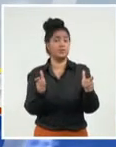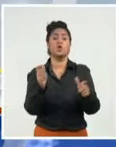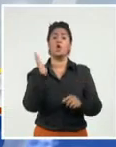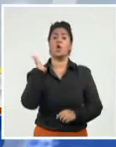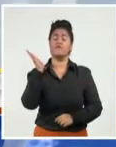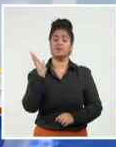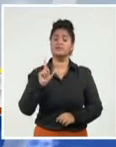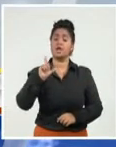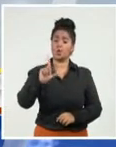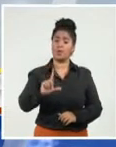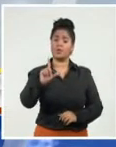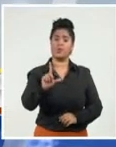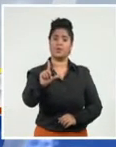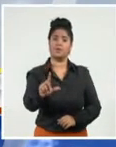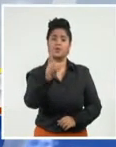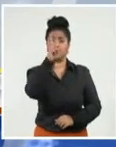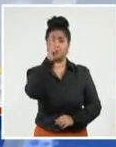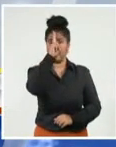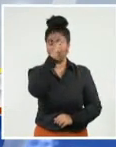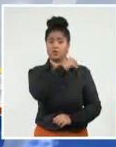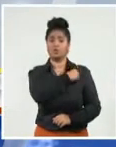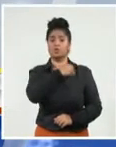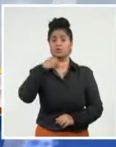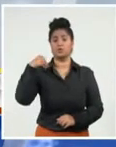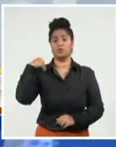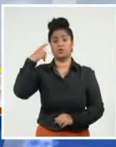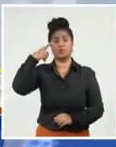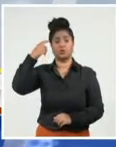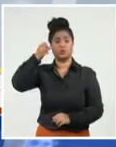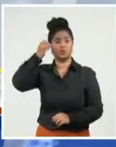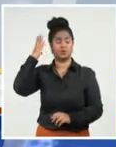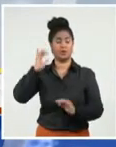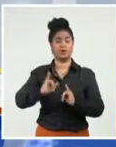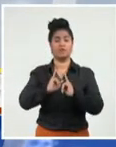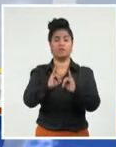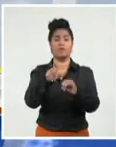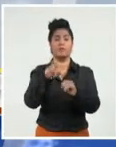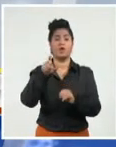doctor Francisco Durán, informó que en la última semana se estudiaron